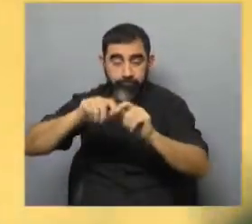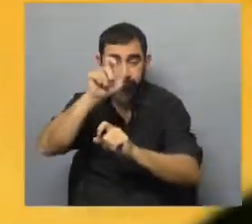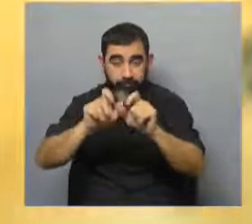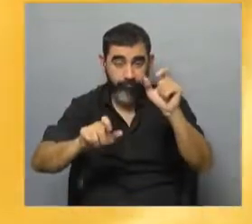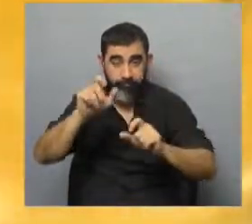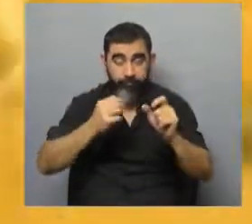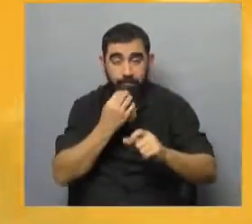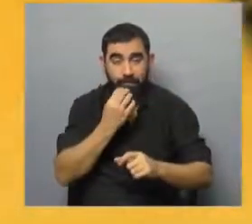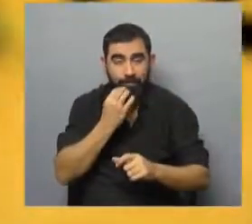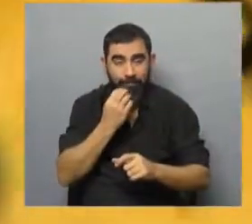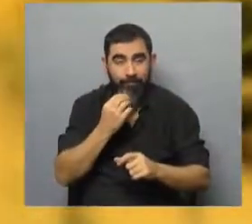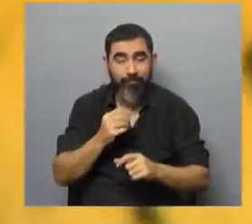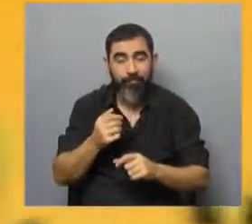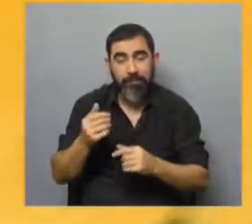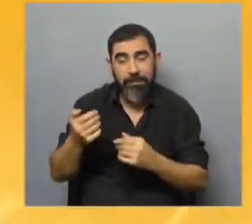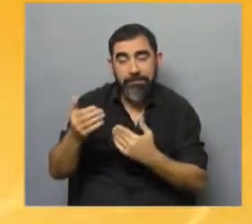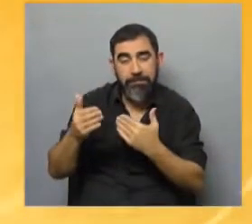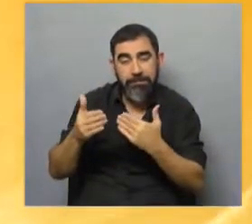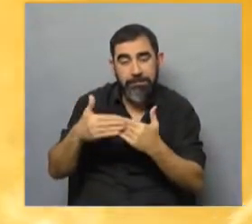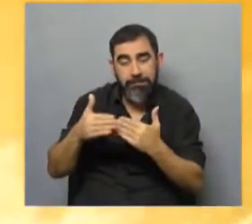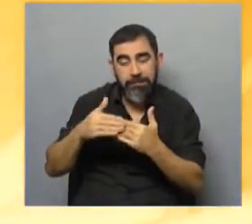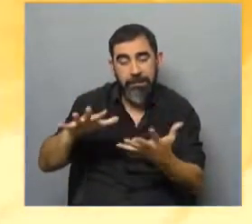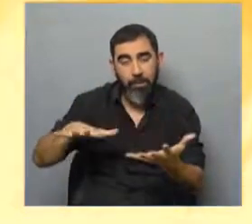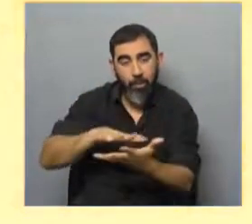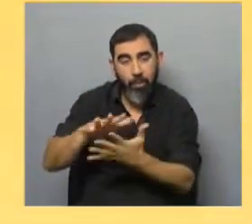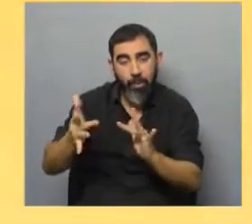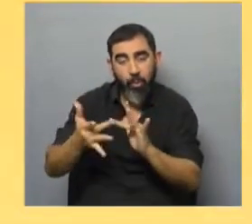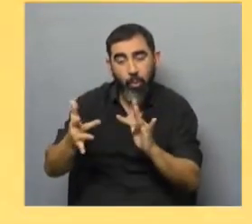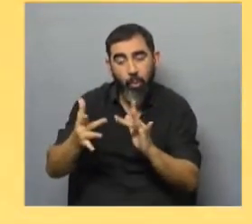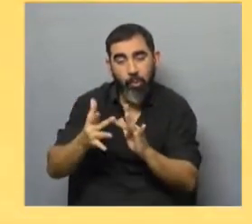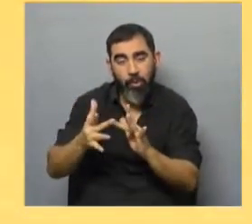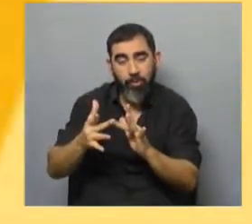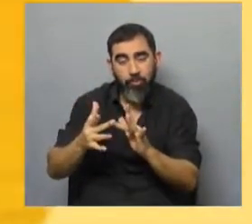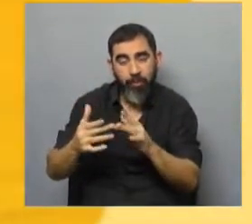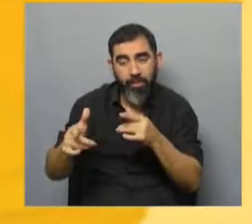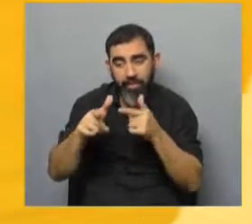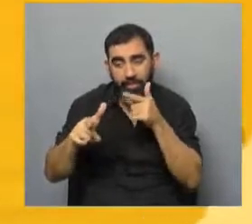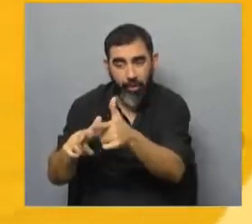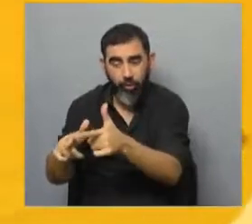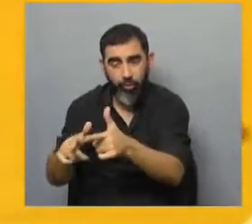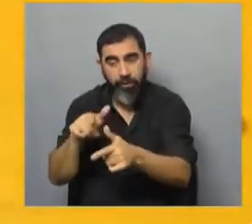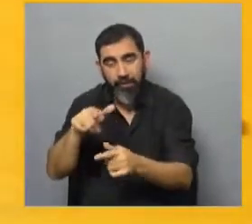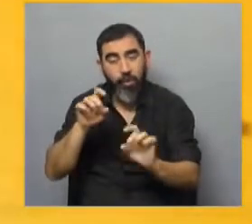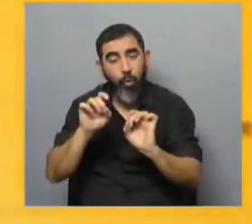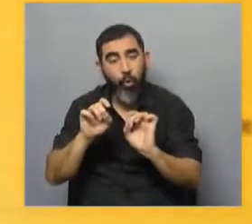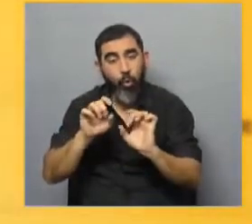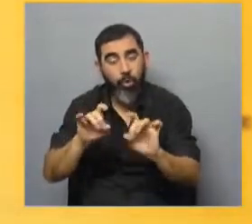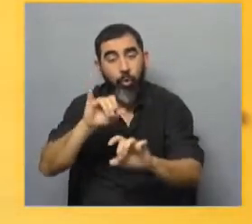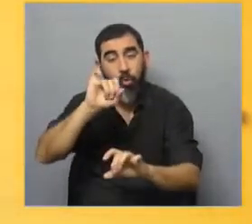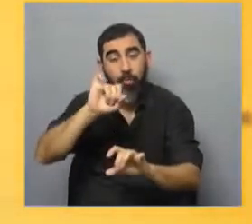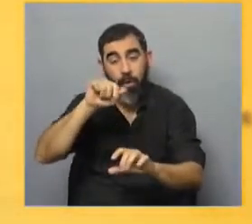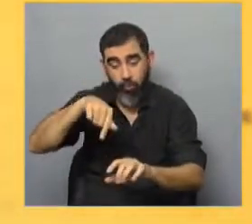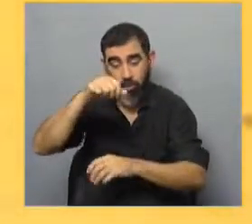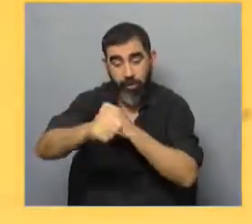civilización nos hemos aproximado a algunos lugares que hacen que este contacto sea más estrecho. Y bueno, este brote, en particular el de mayo de este